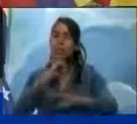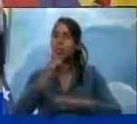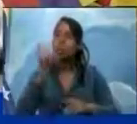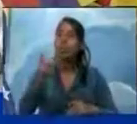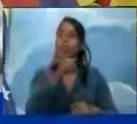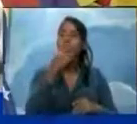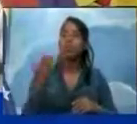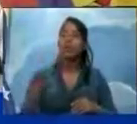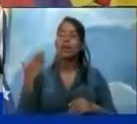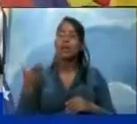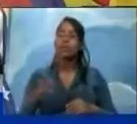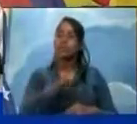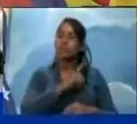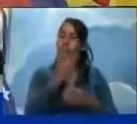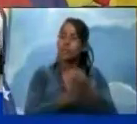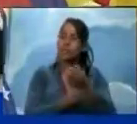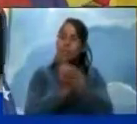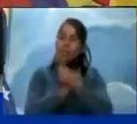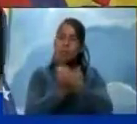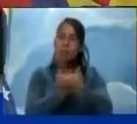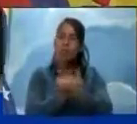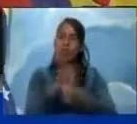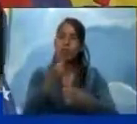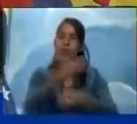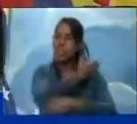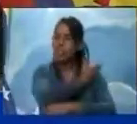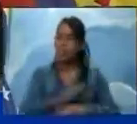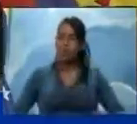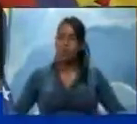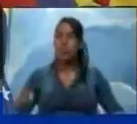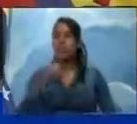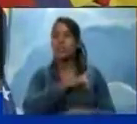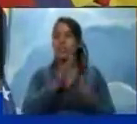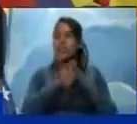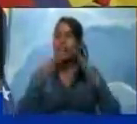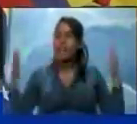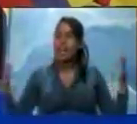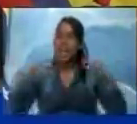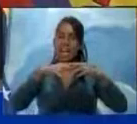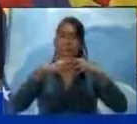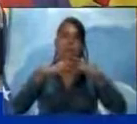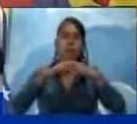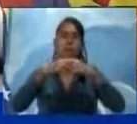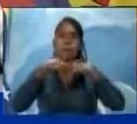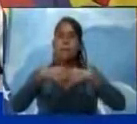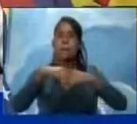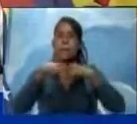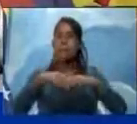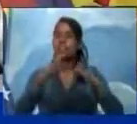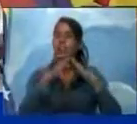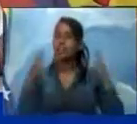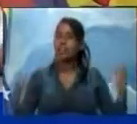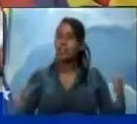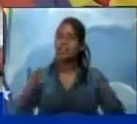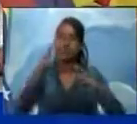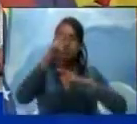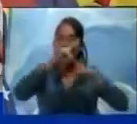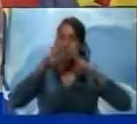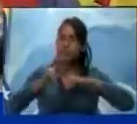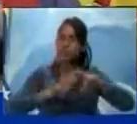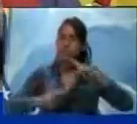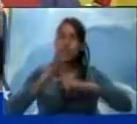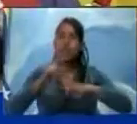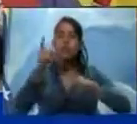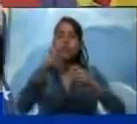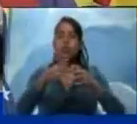persona importante, mis amados hermanos. El dueño de una gran empresa, de una gran industria, el dueño de